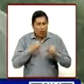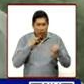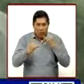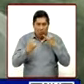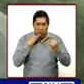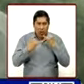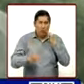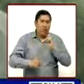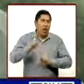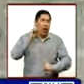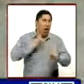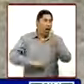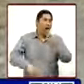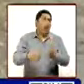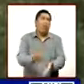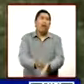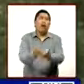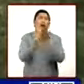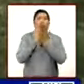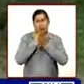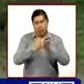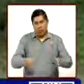información o algo que nos pueda ayudar, ¿no?